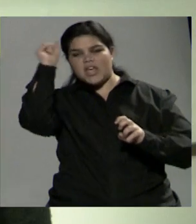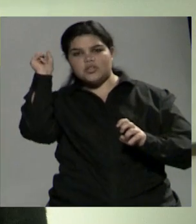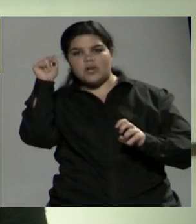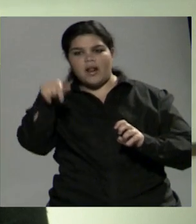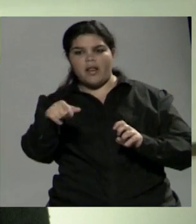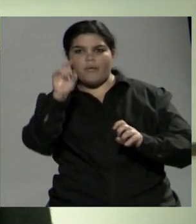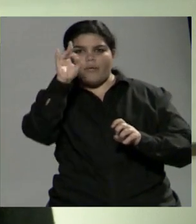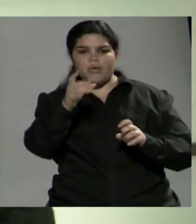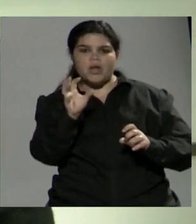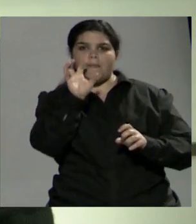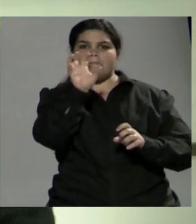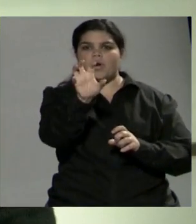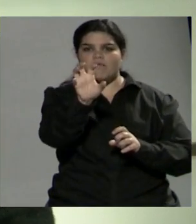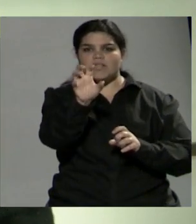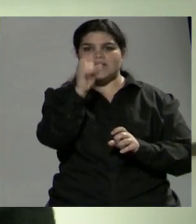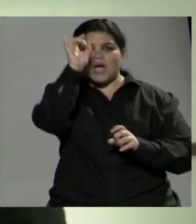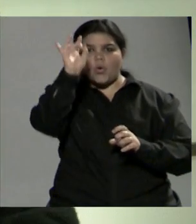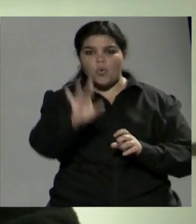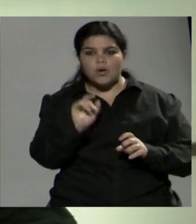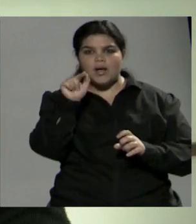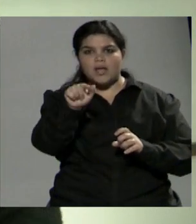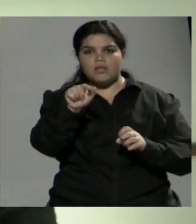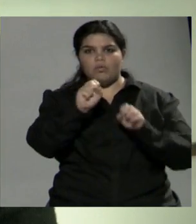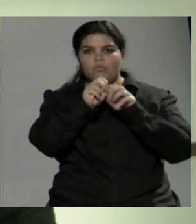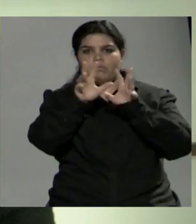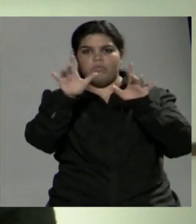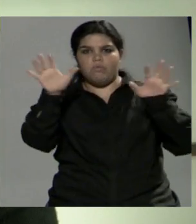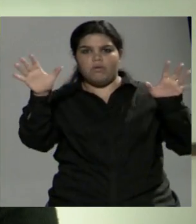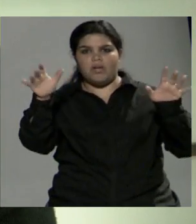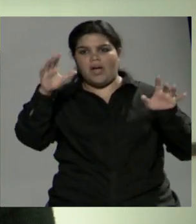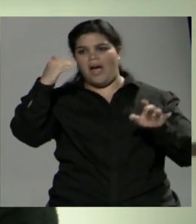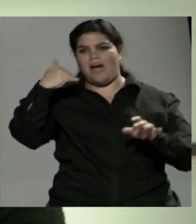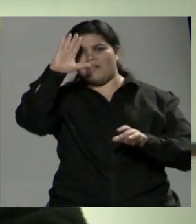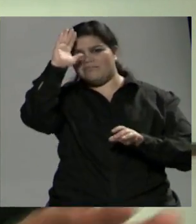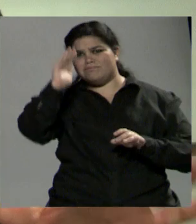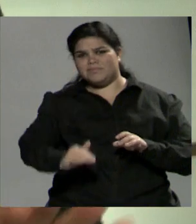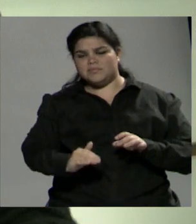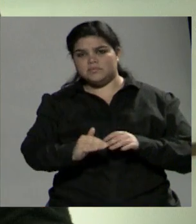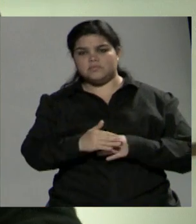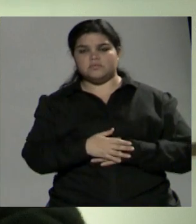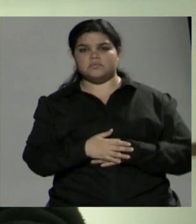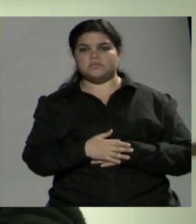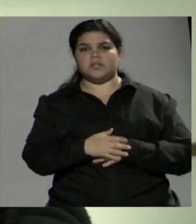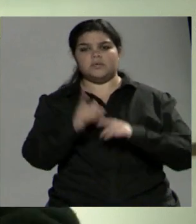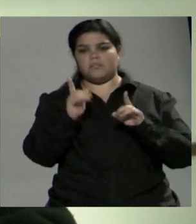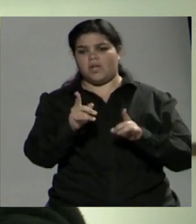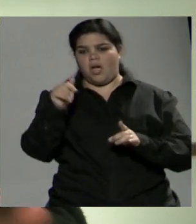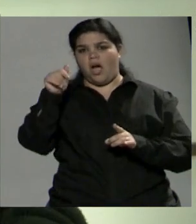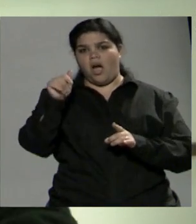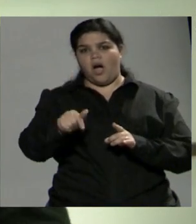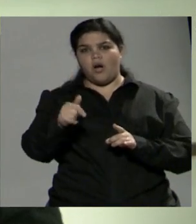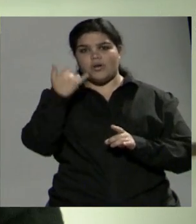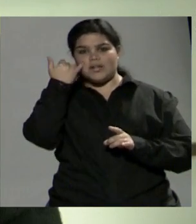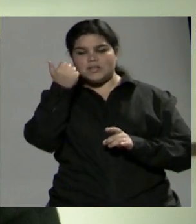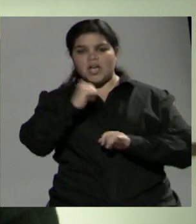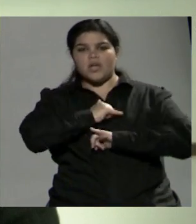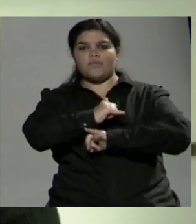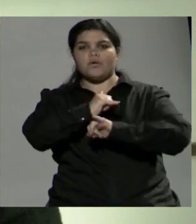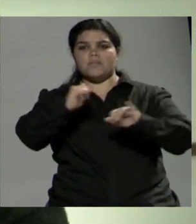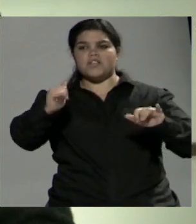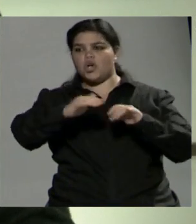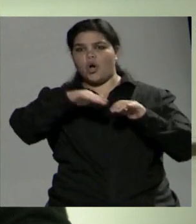elección del Ejecutivo. En realidad, esto ha sido un poco el modo en que se